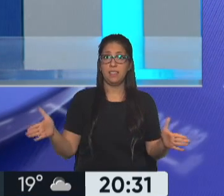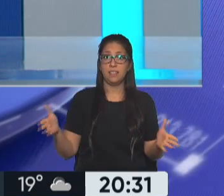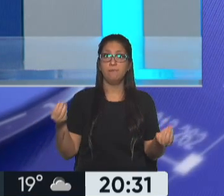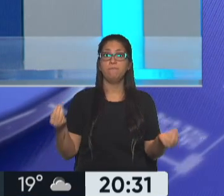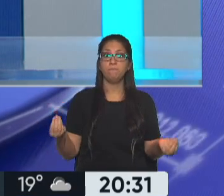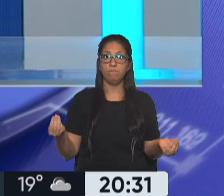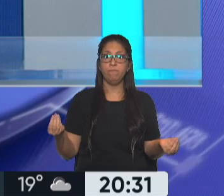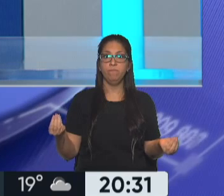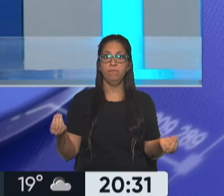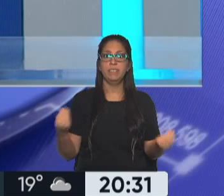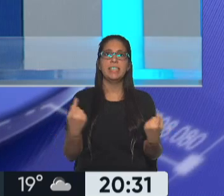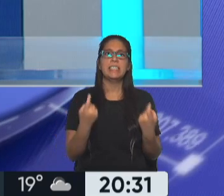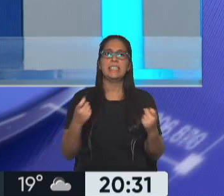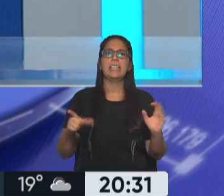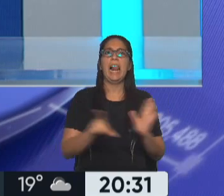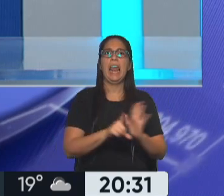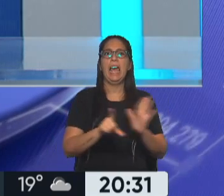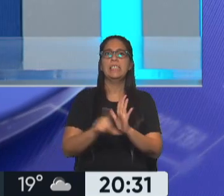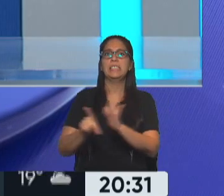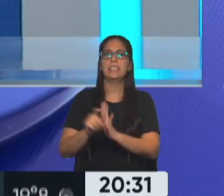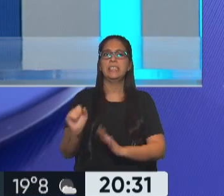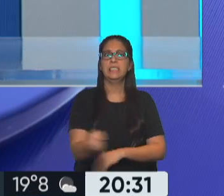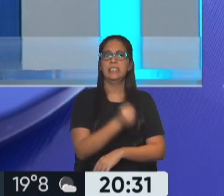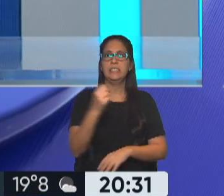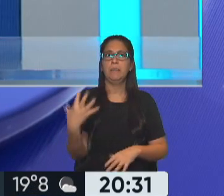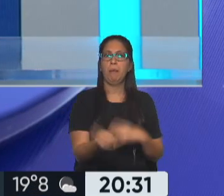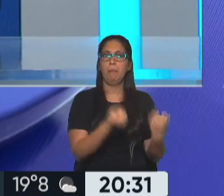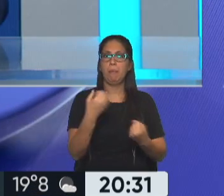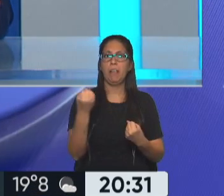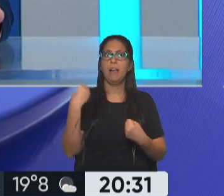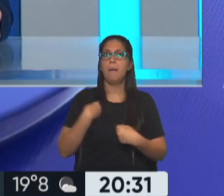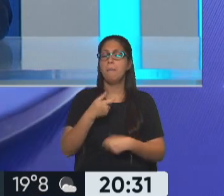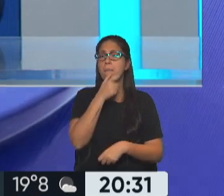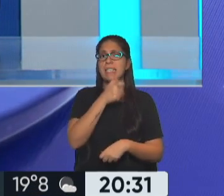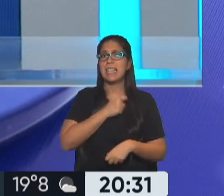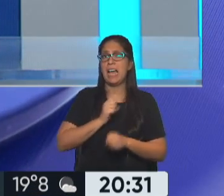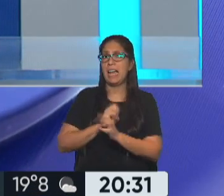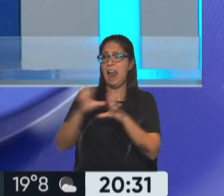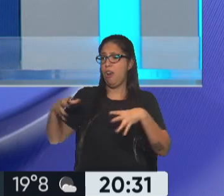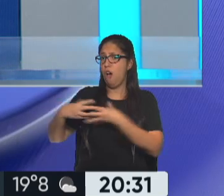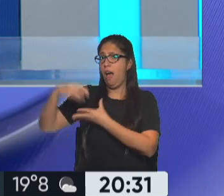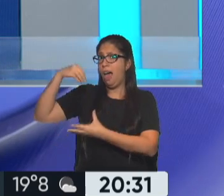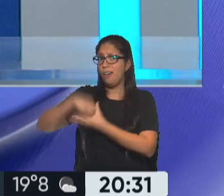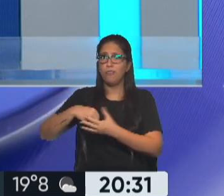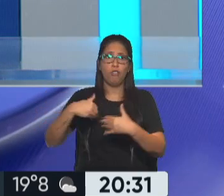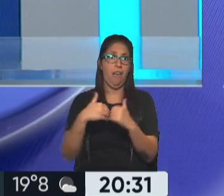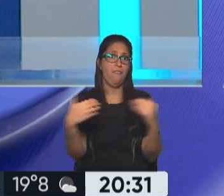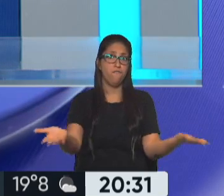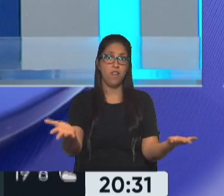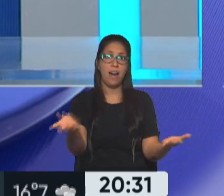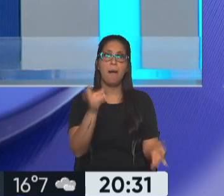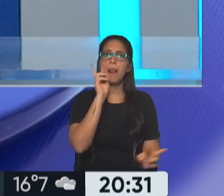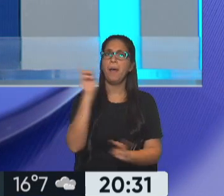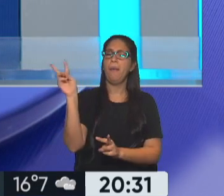se necesitan ciertas leyes para dar un mensaje muy claro, tanto hacia adentro como hacia afuera, de que el gobierno tiene la capacidad, tiene